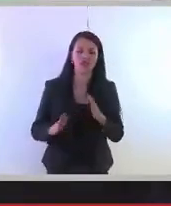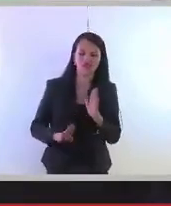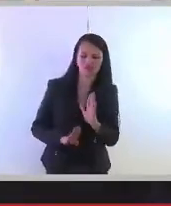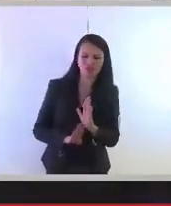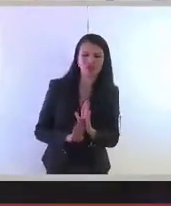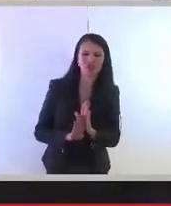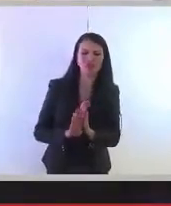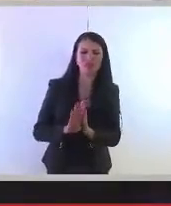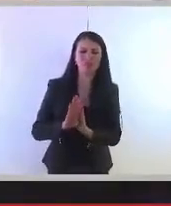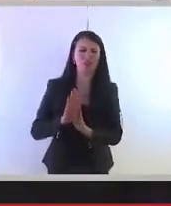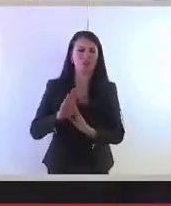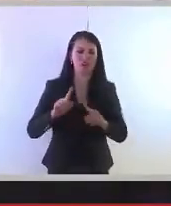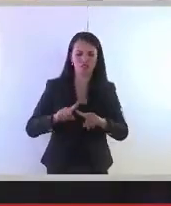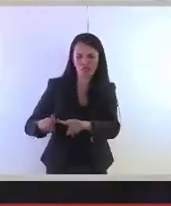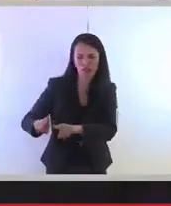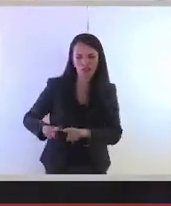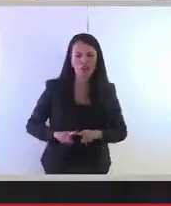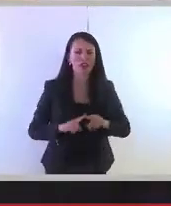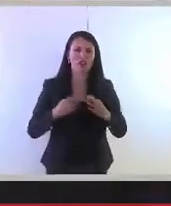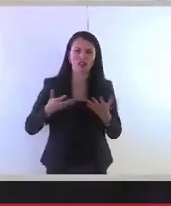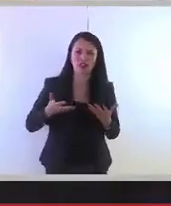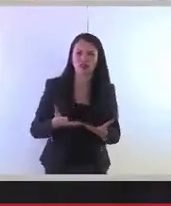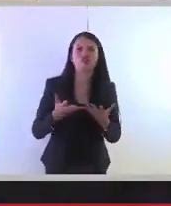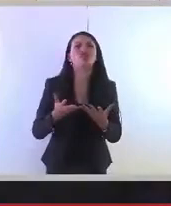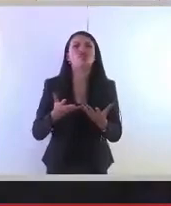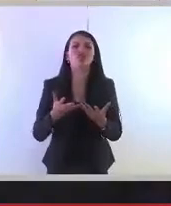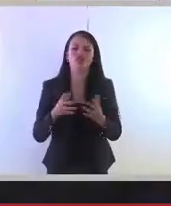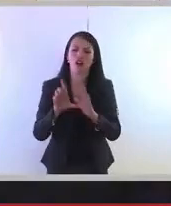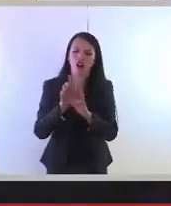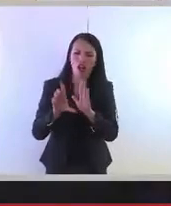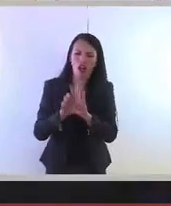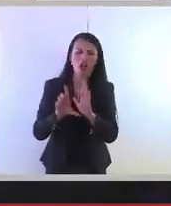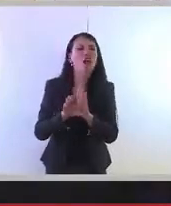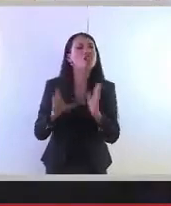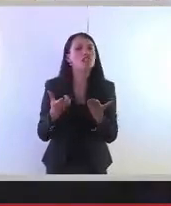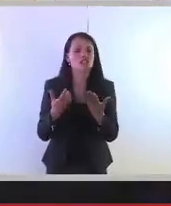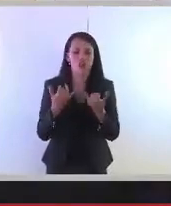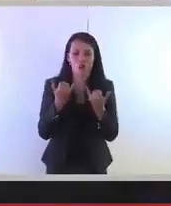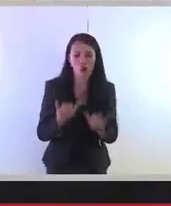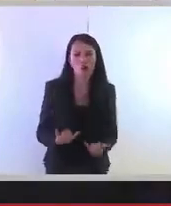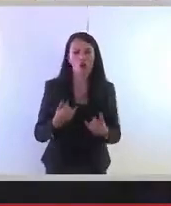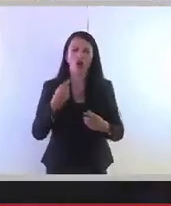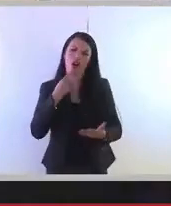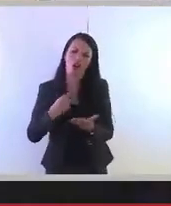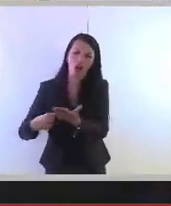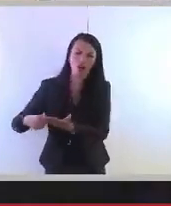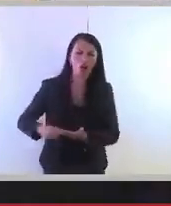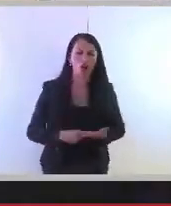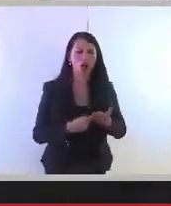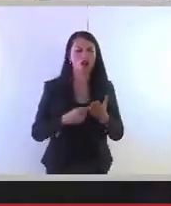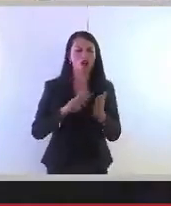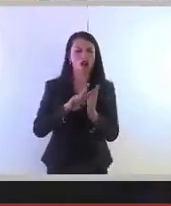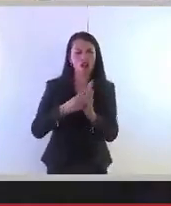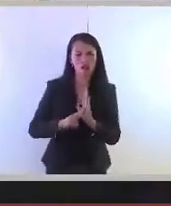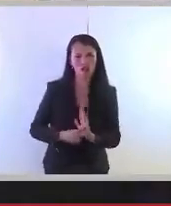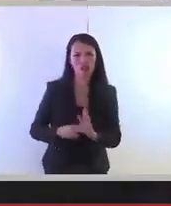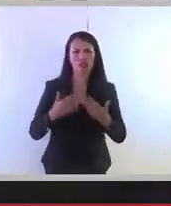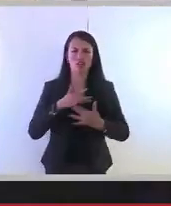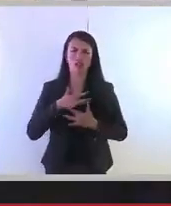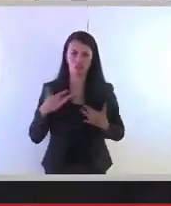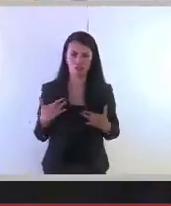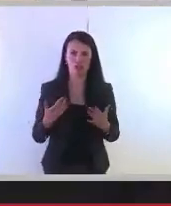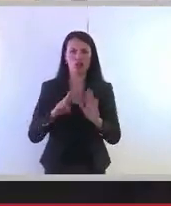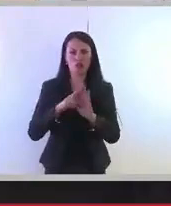en distintas iniciativas legislativas. Hoy estamos en la discusión de la reforma a la salud,